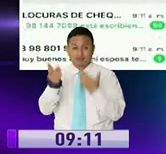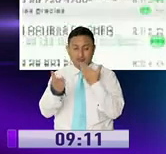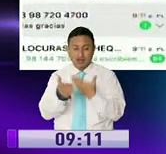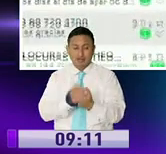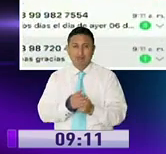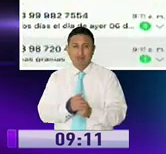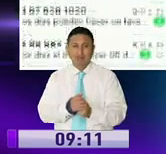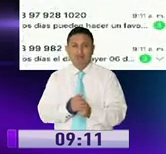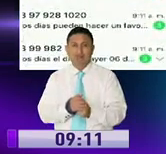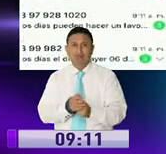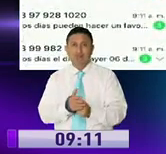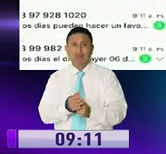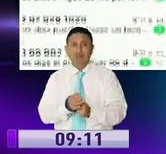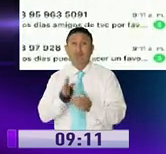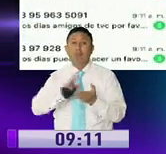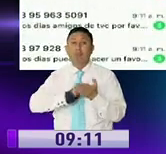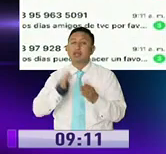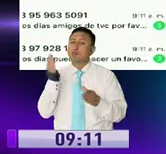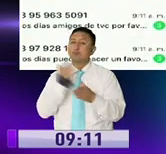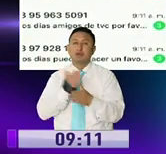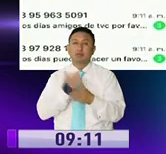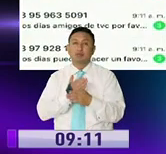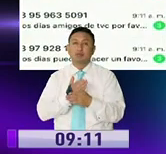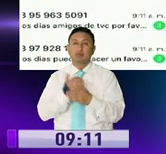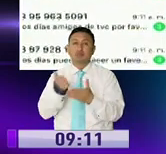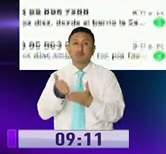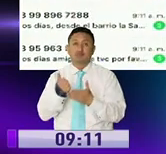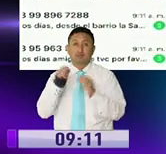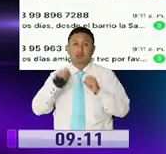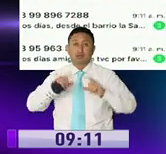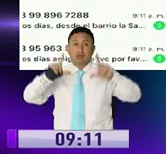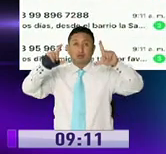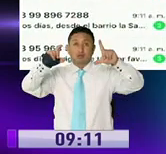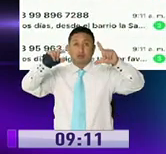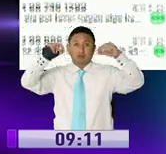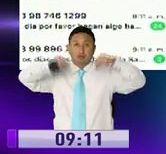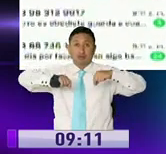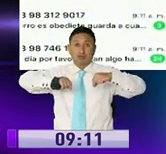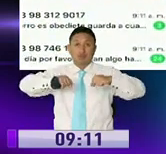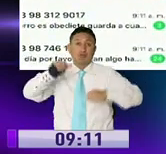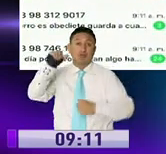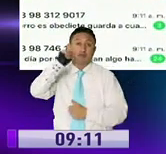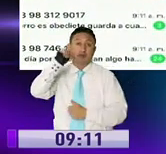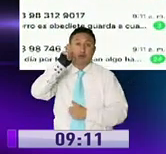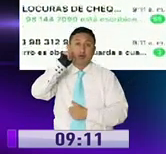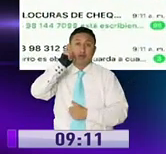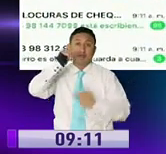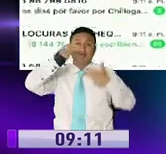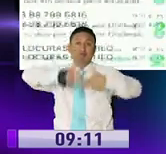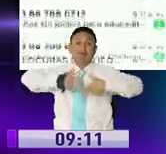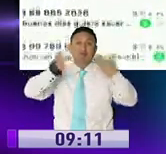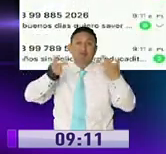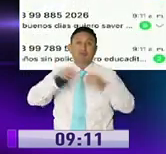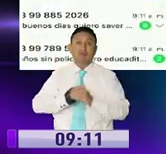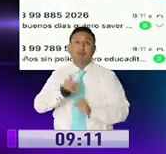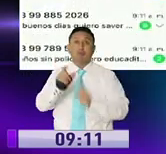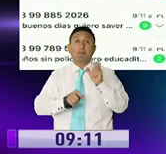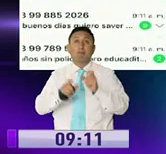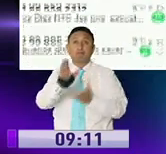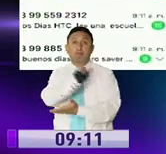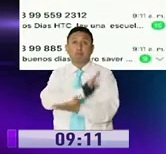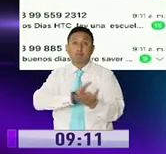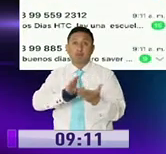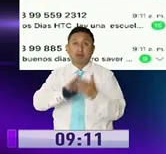Vecinos, buenos, perdón por molestar, pero como no podrían ayudar con unas fotos que estamos ubicados en Amaguaña, barrio Chillo Gigón, en la cual los moradores de este